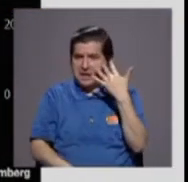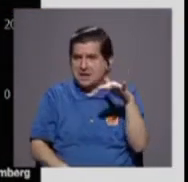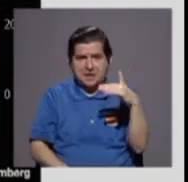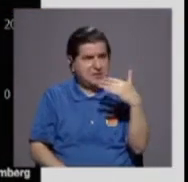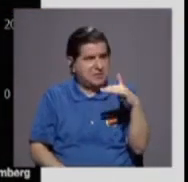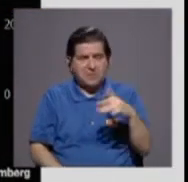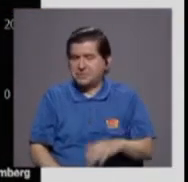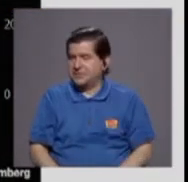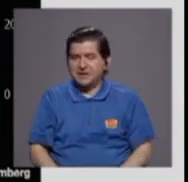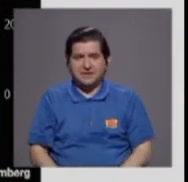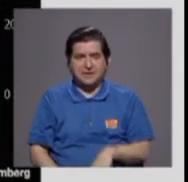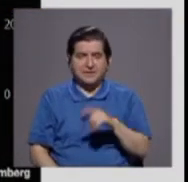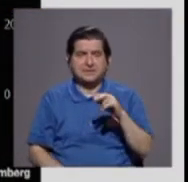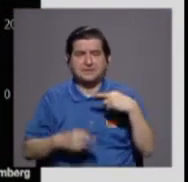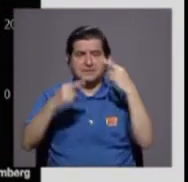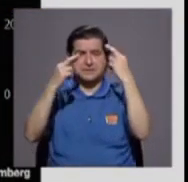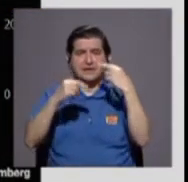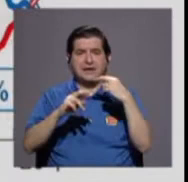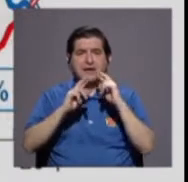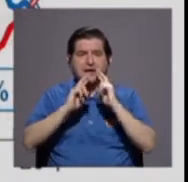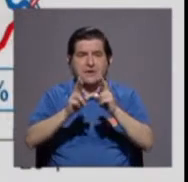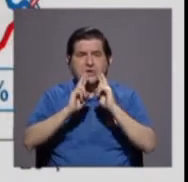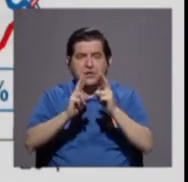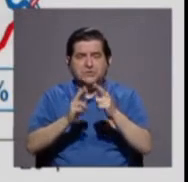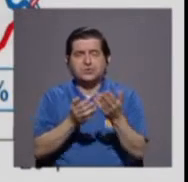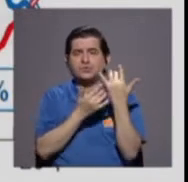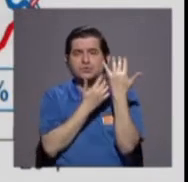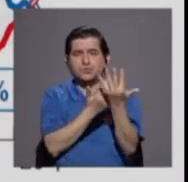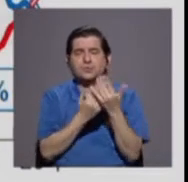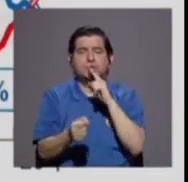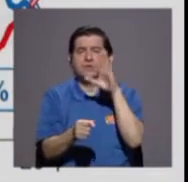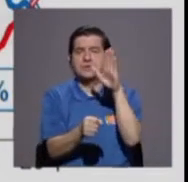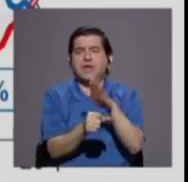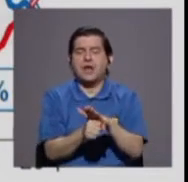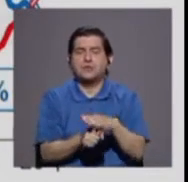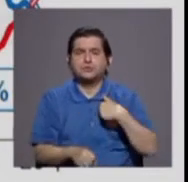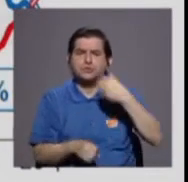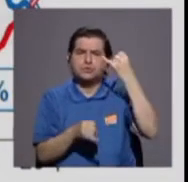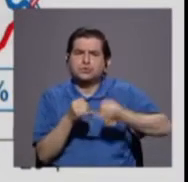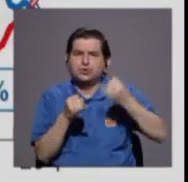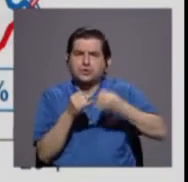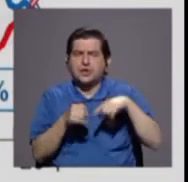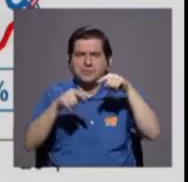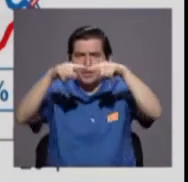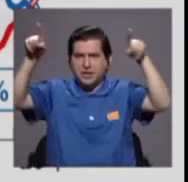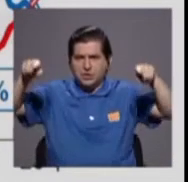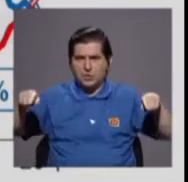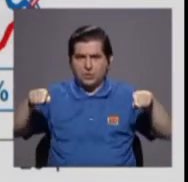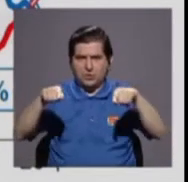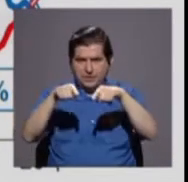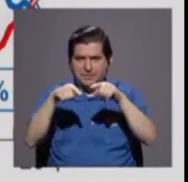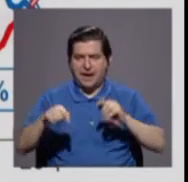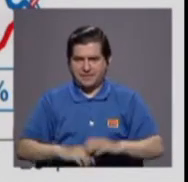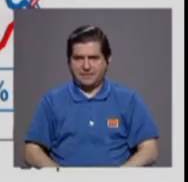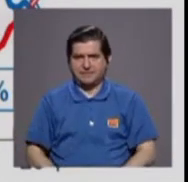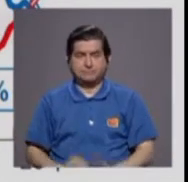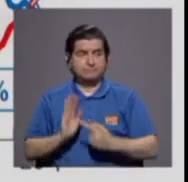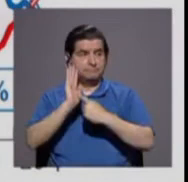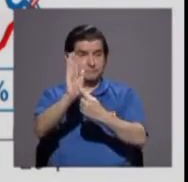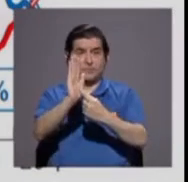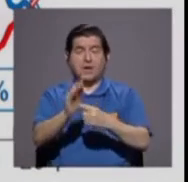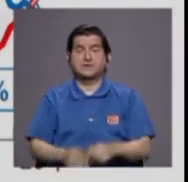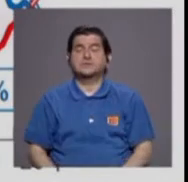alcanzar los resultados esperados. Y quisiera cerrar con esta imagen que muestra